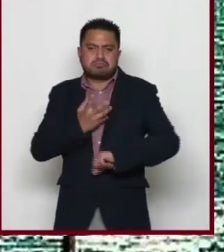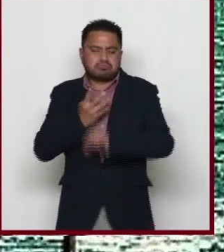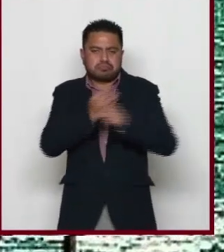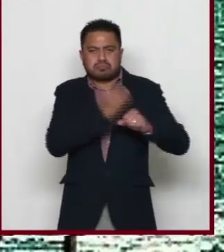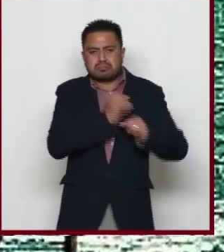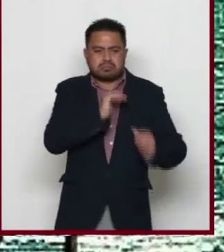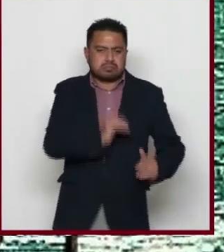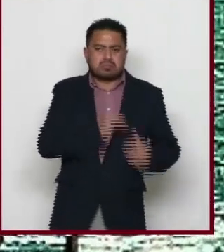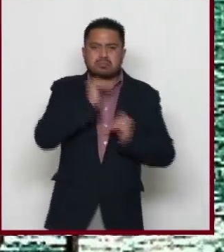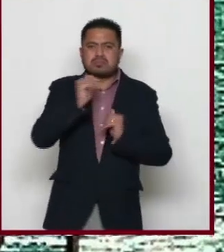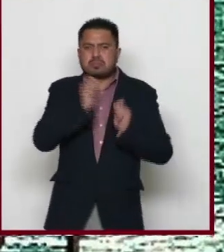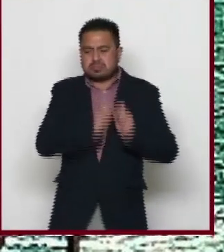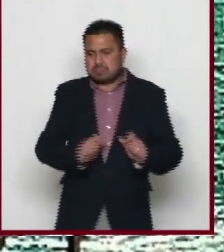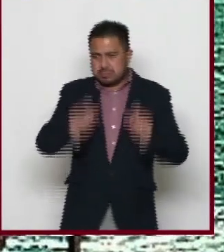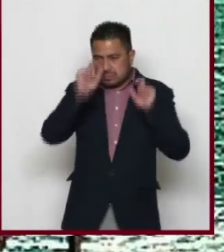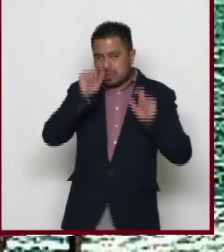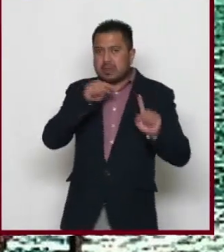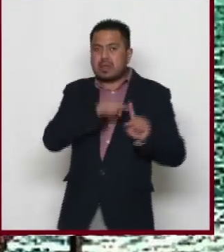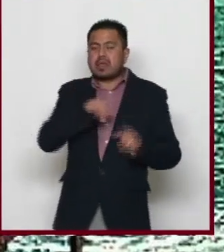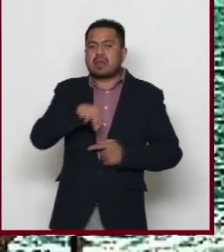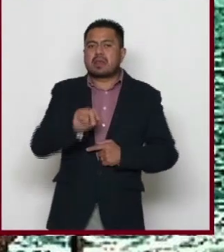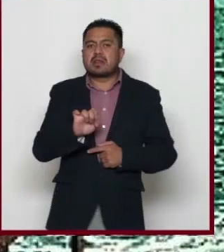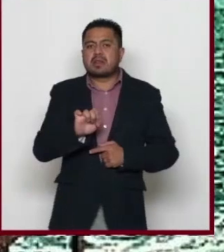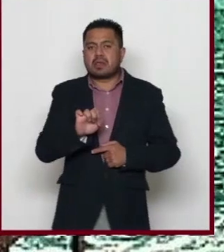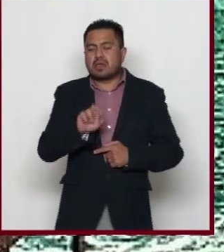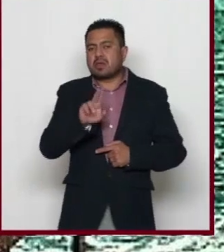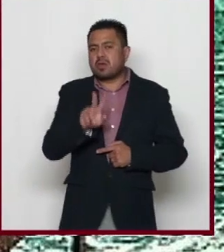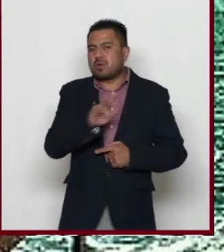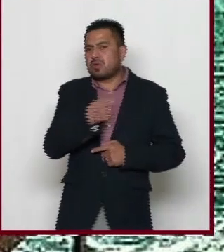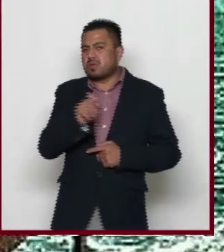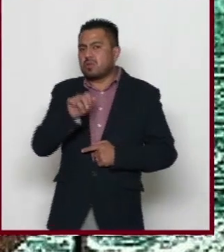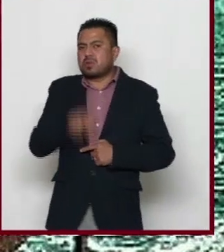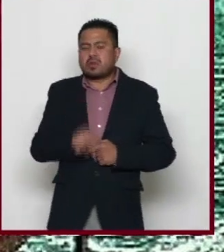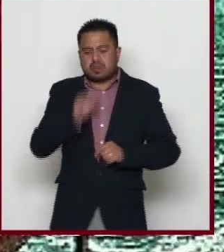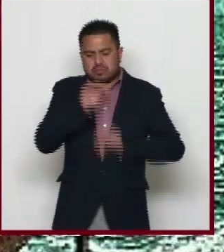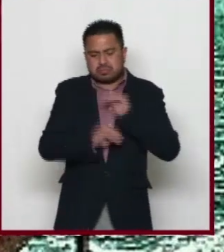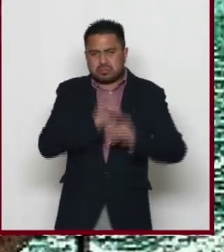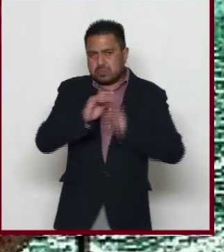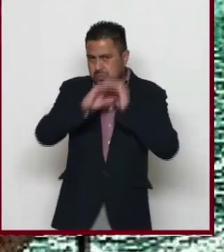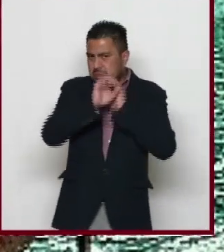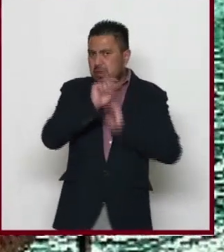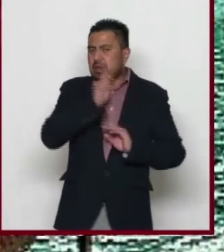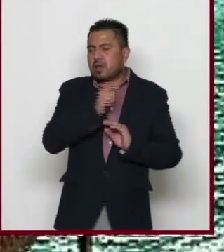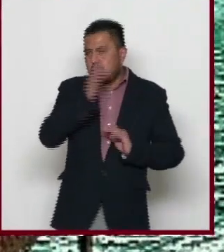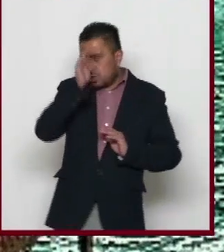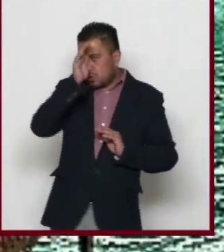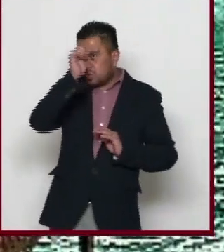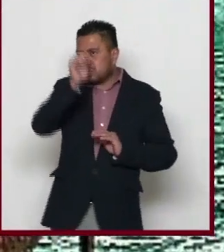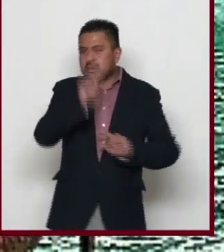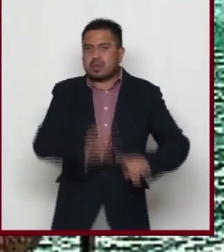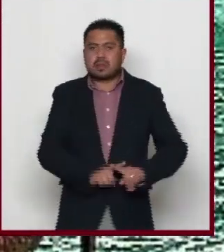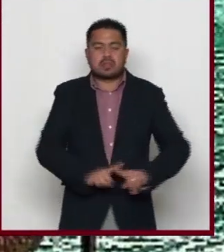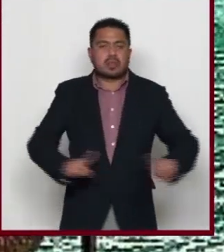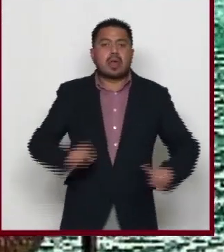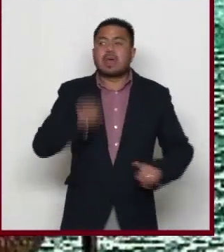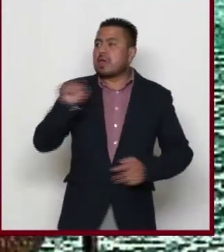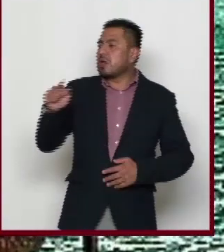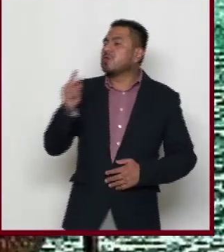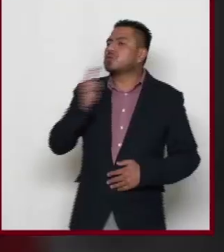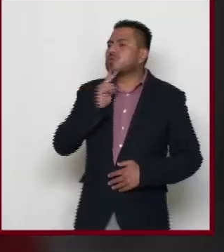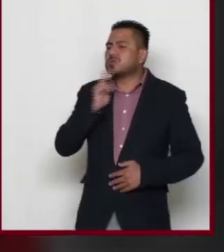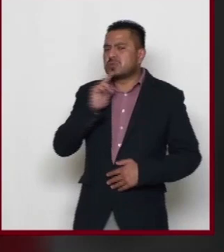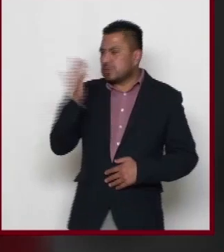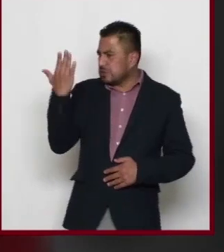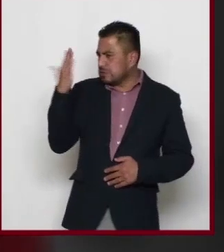Buscando una alternativa a las limitaciones de las lentes, Newton construyó su telescopio bajo un concepto totalmente